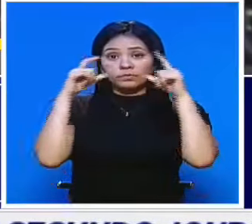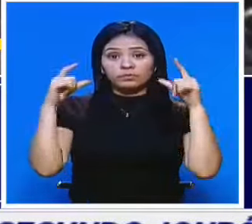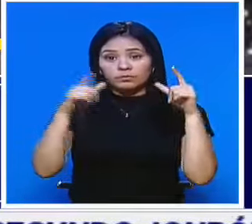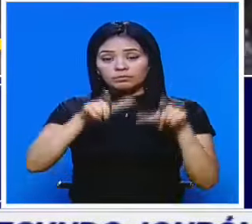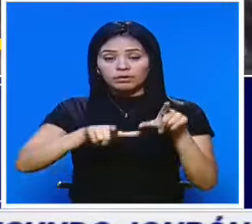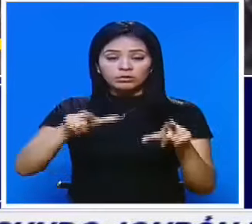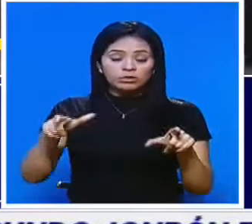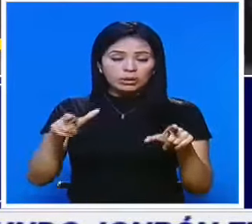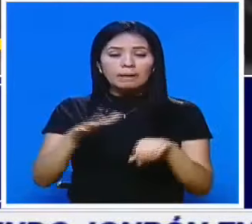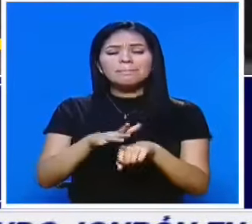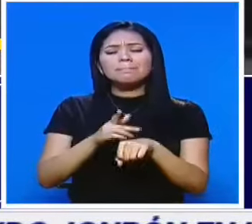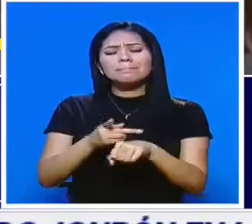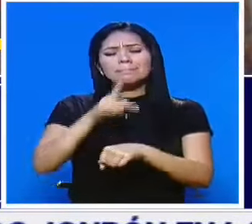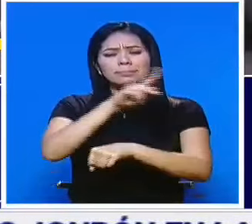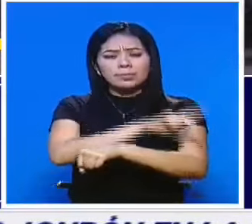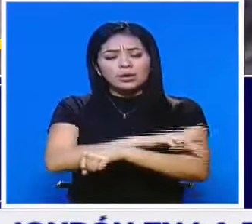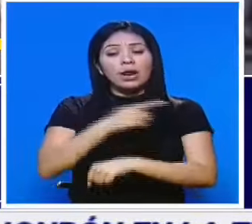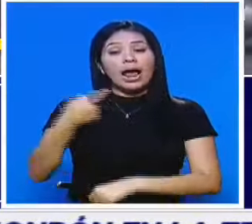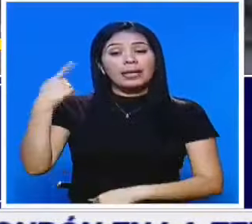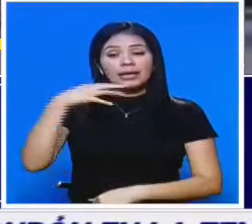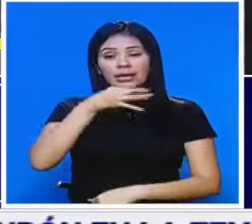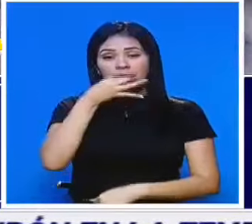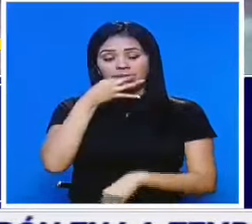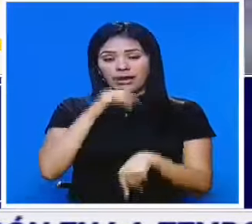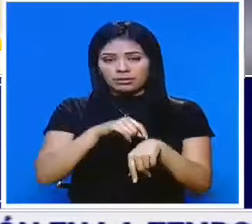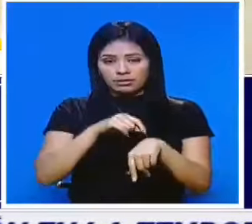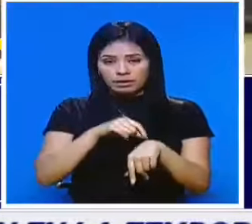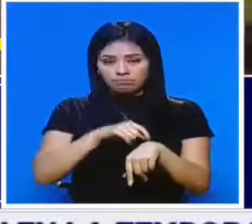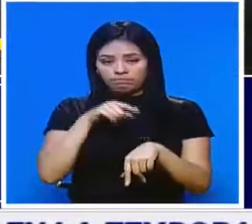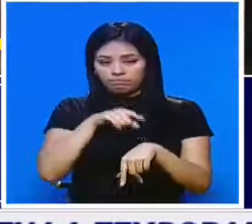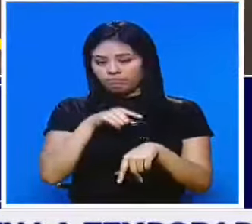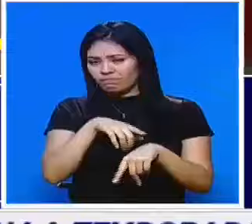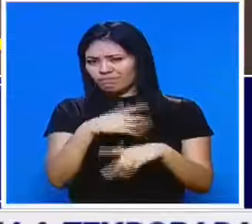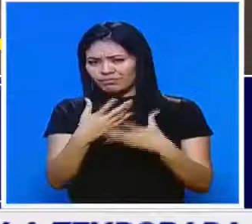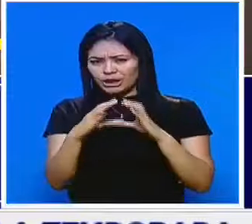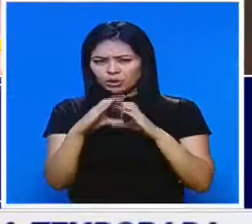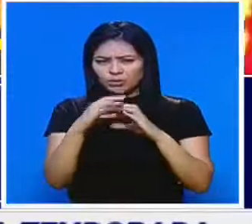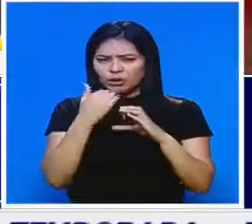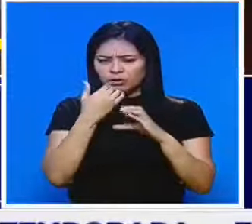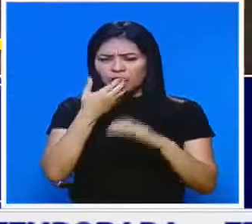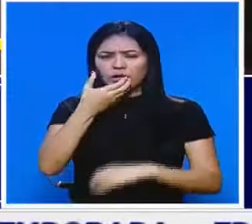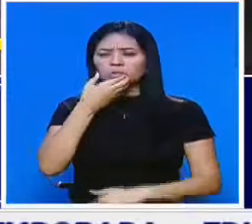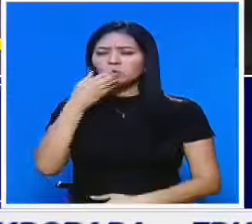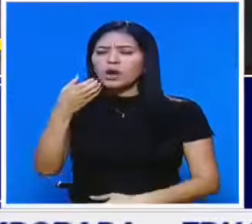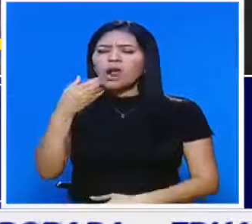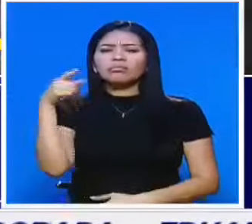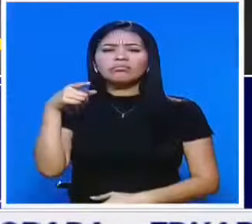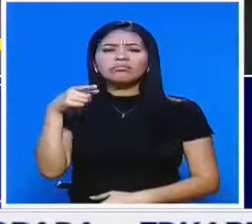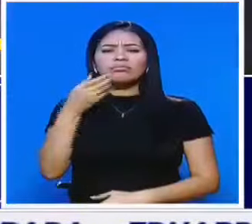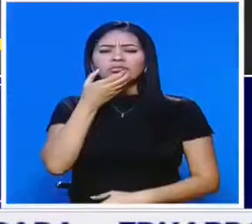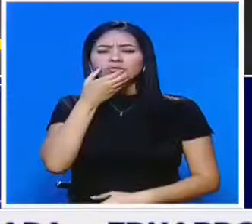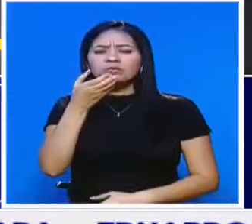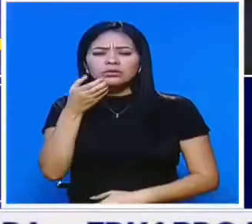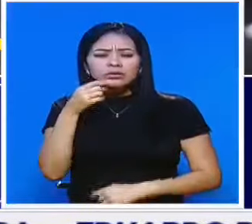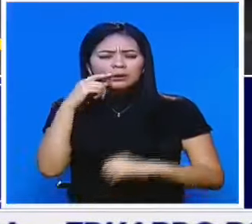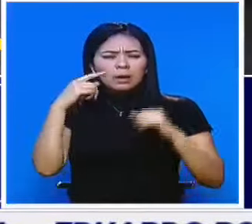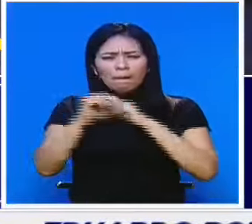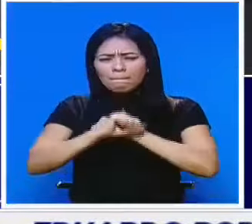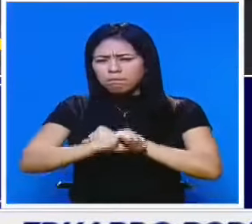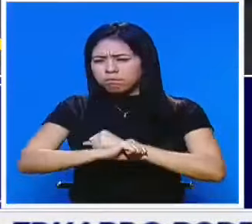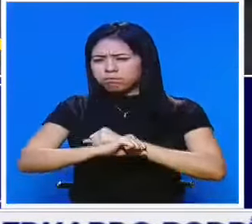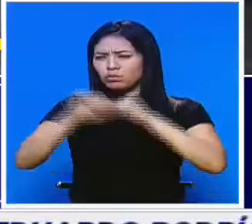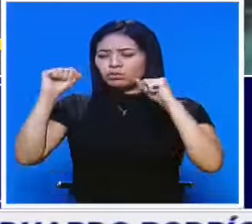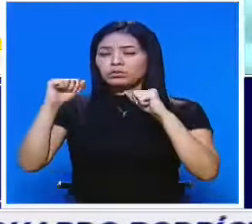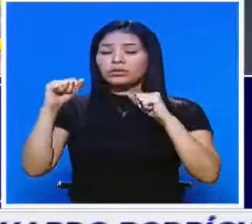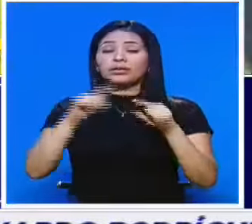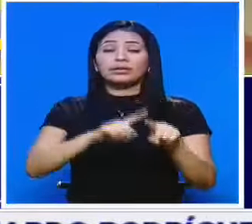víctimas recordemos que ayer por la tarde presuntos aparatos de comunicación por radio explotaron en cadena en diferentes puntos